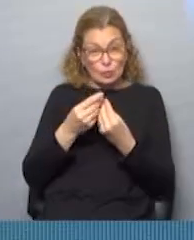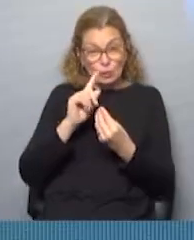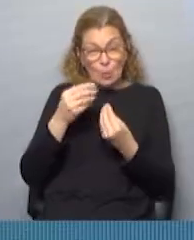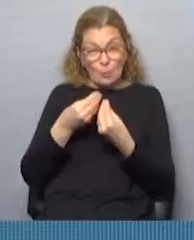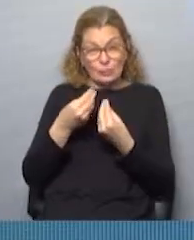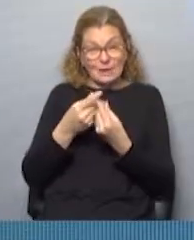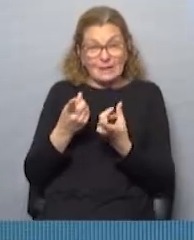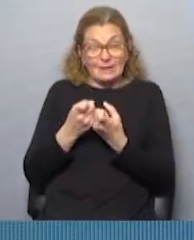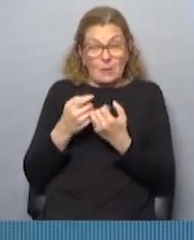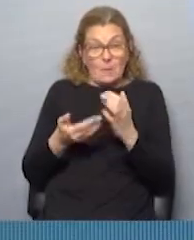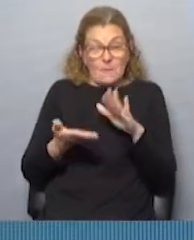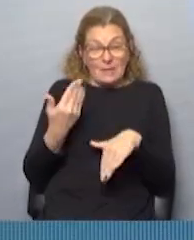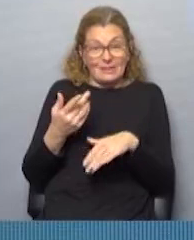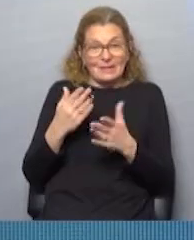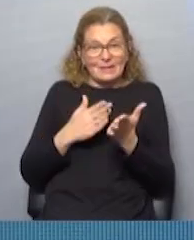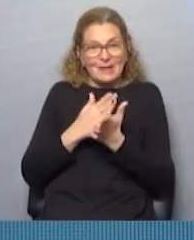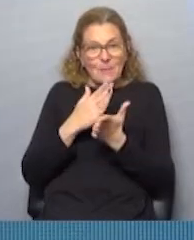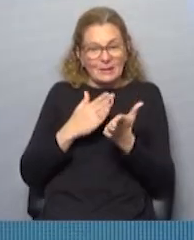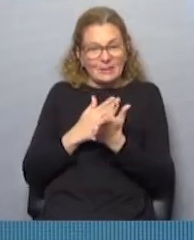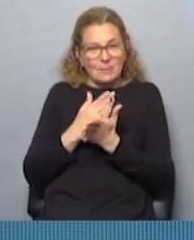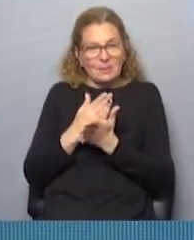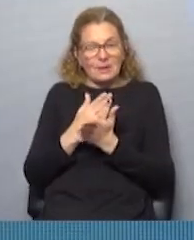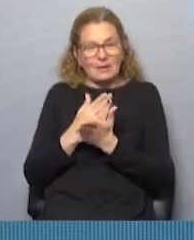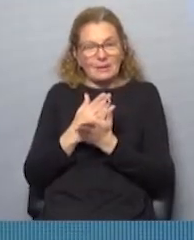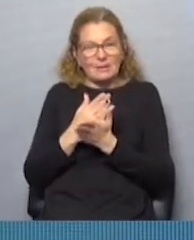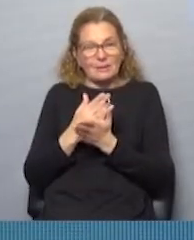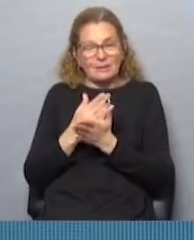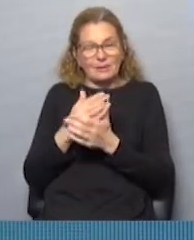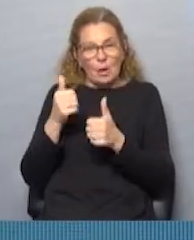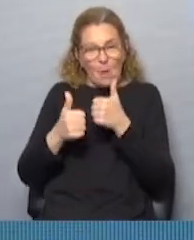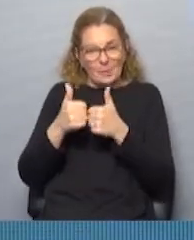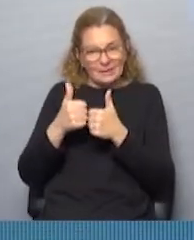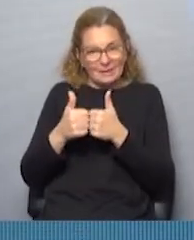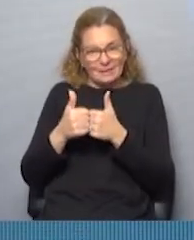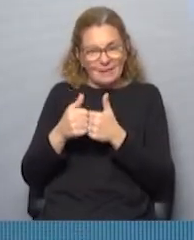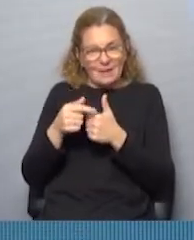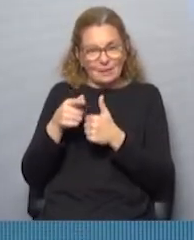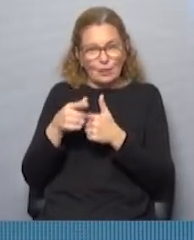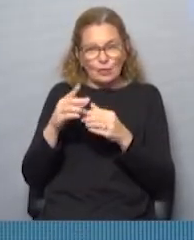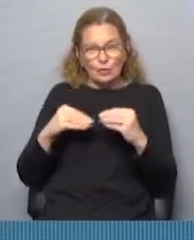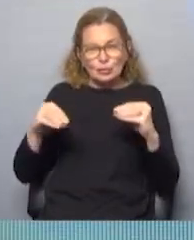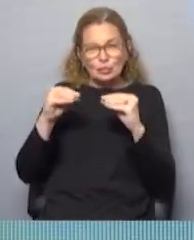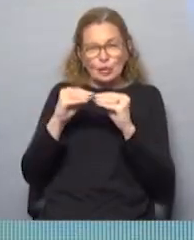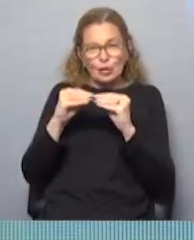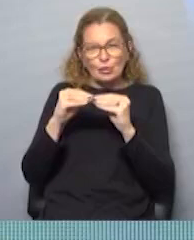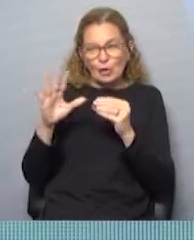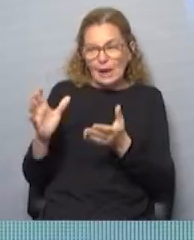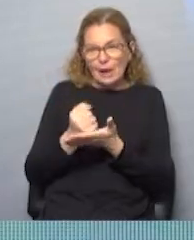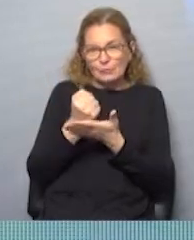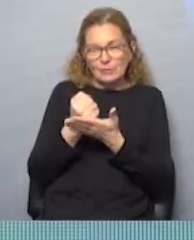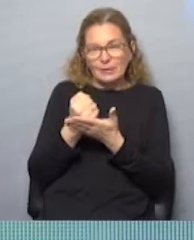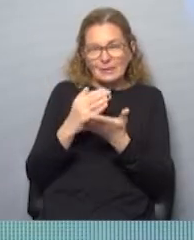precisaría más pero también siempre son esté en competencia o sea nosotros todos los recursos que obtenemos